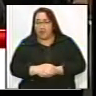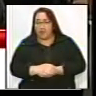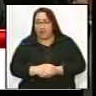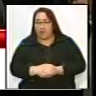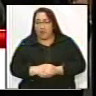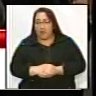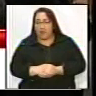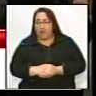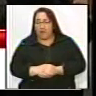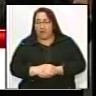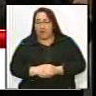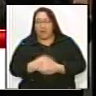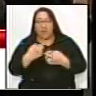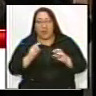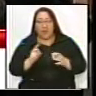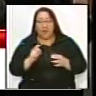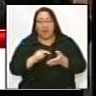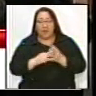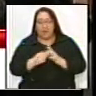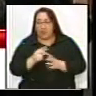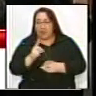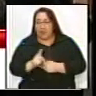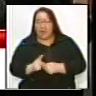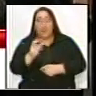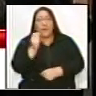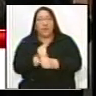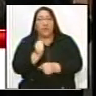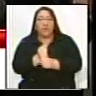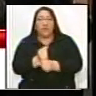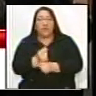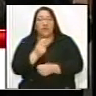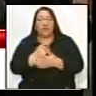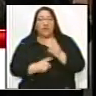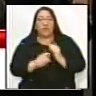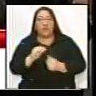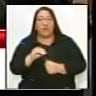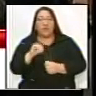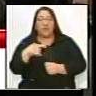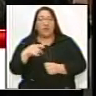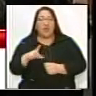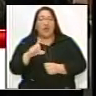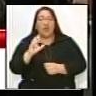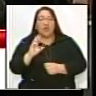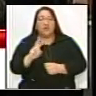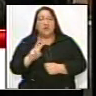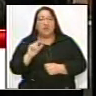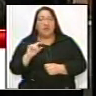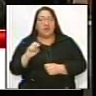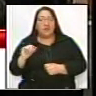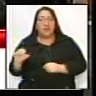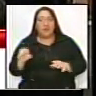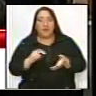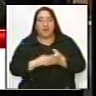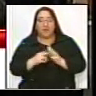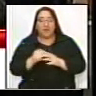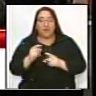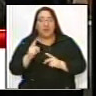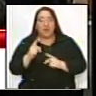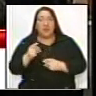denunciar públicamente a un funcionario que es Miguel Vargas Carquín, que se está haciendo pasar como